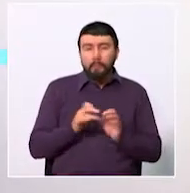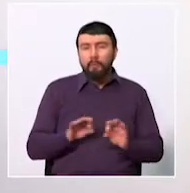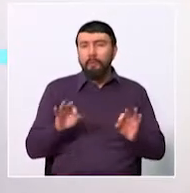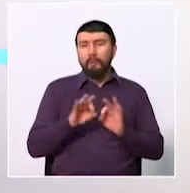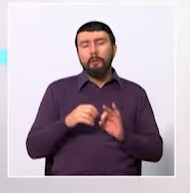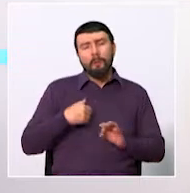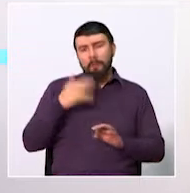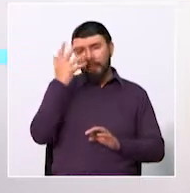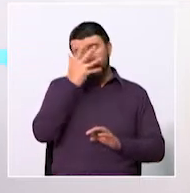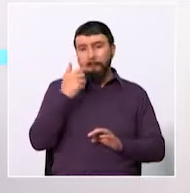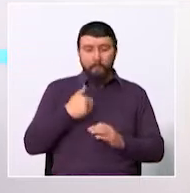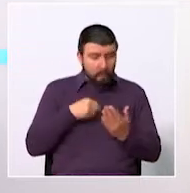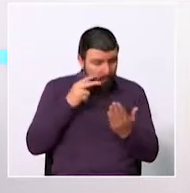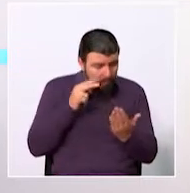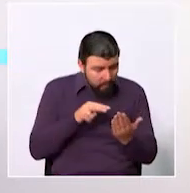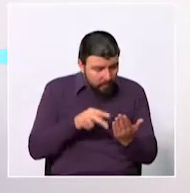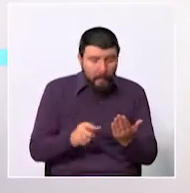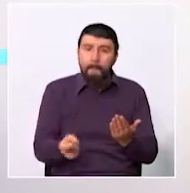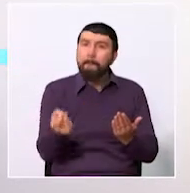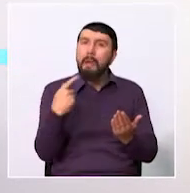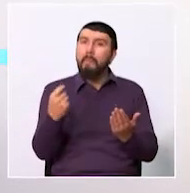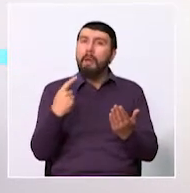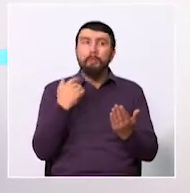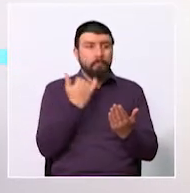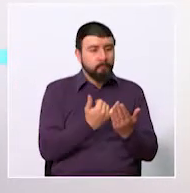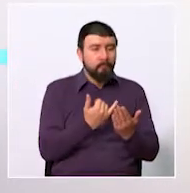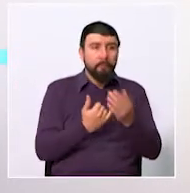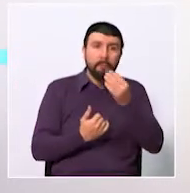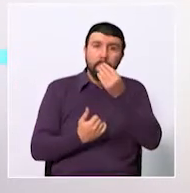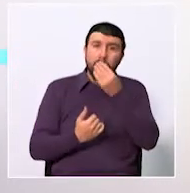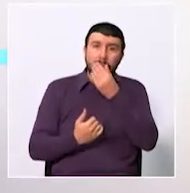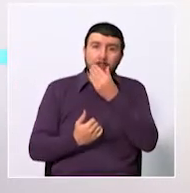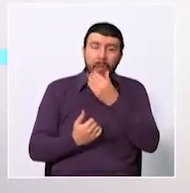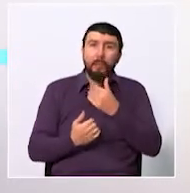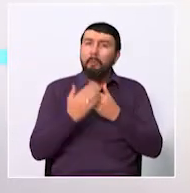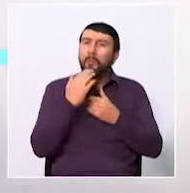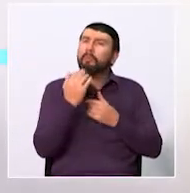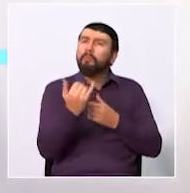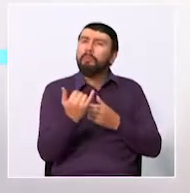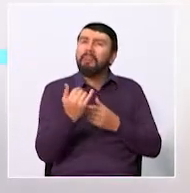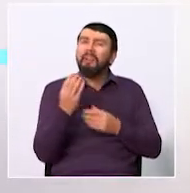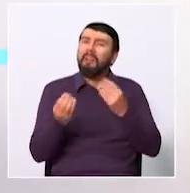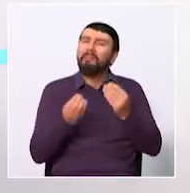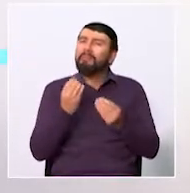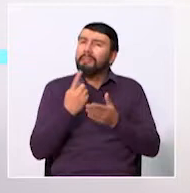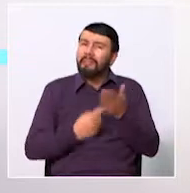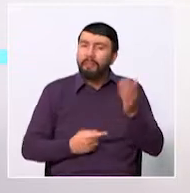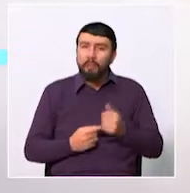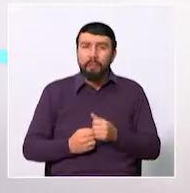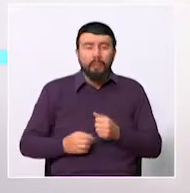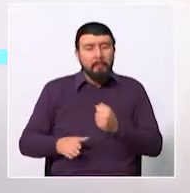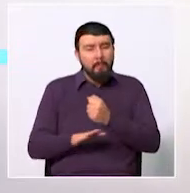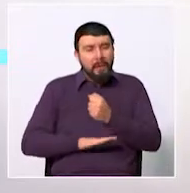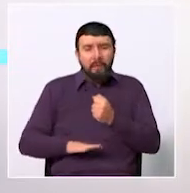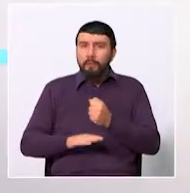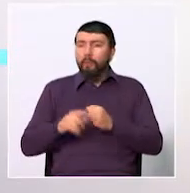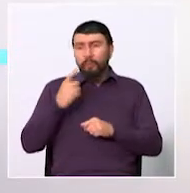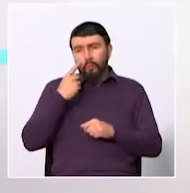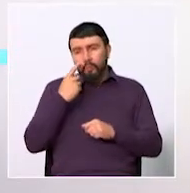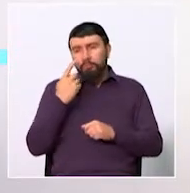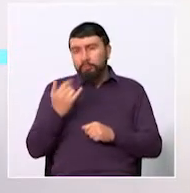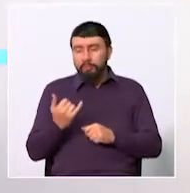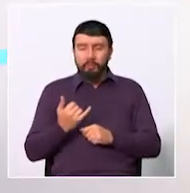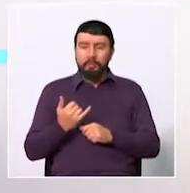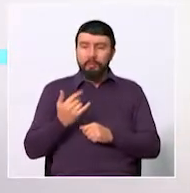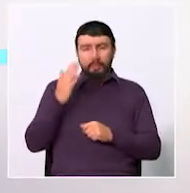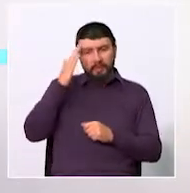veces tengo que estar aquí pendiente de las otras preguntas de ustedes entonces ustedes los que tienen que hacer es es básicamente tener un concepto claro de